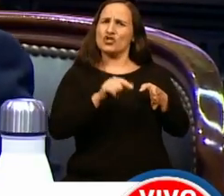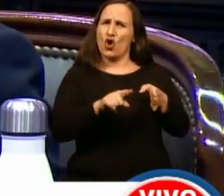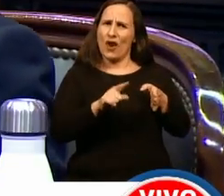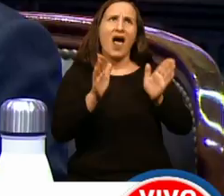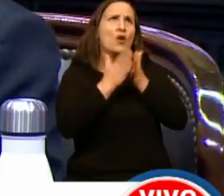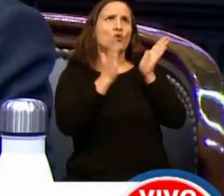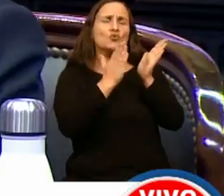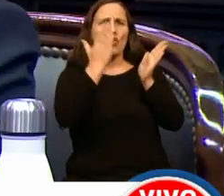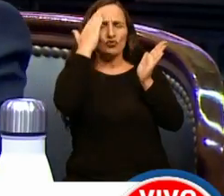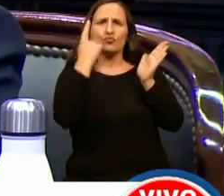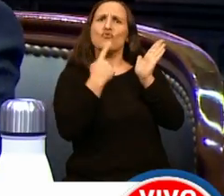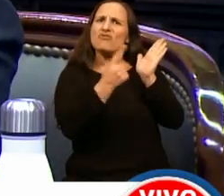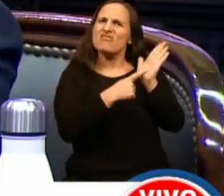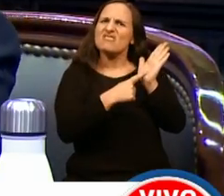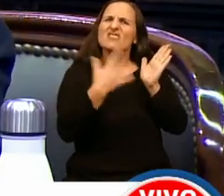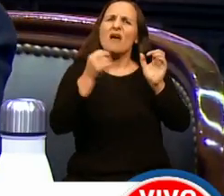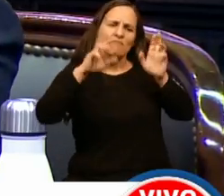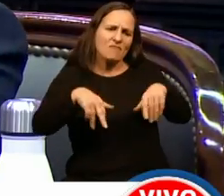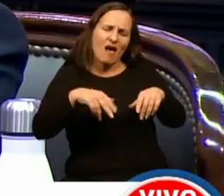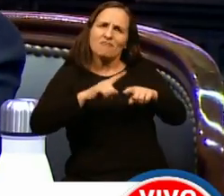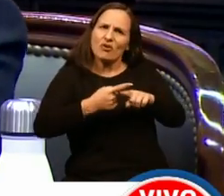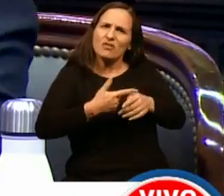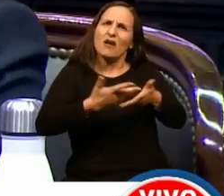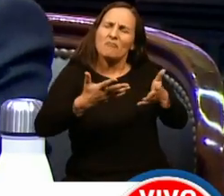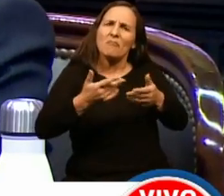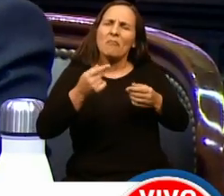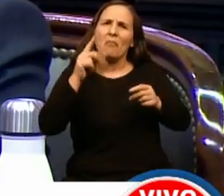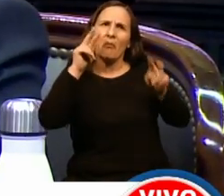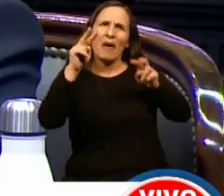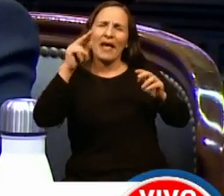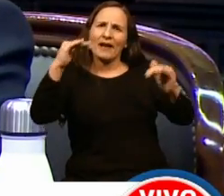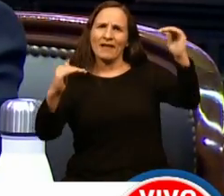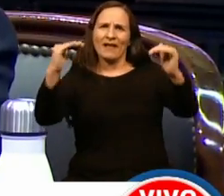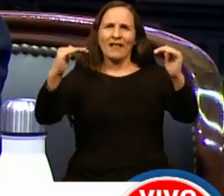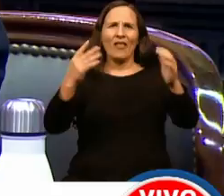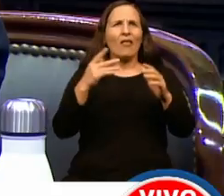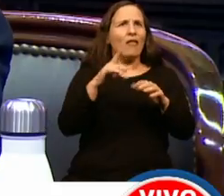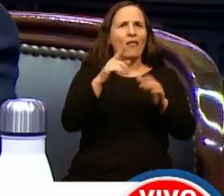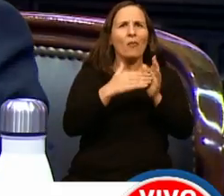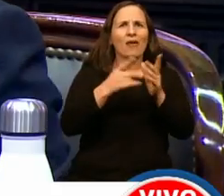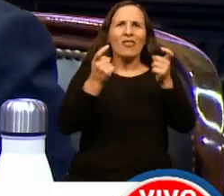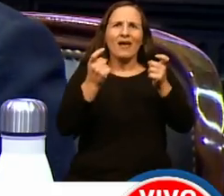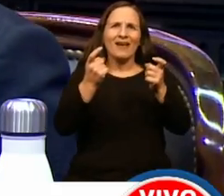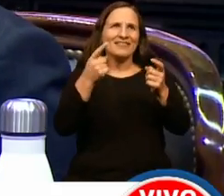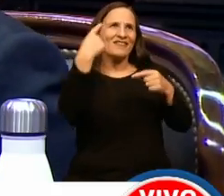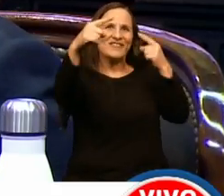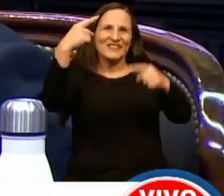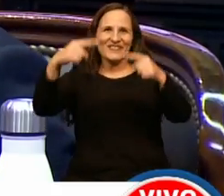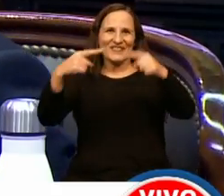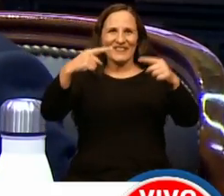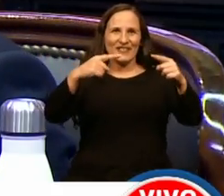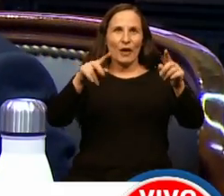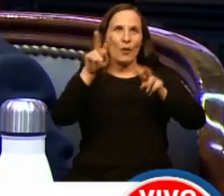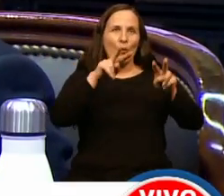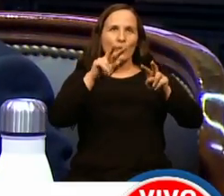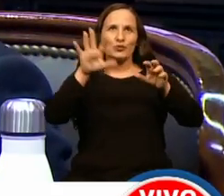la constitución el de promover políticas diferenciadas que atiendan al desarrollo relativo de las